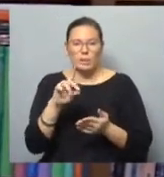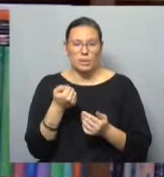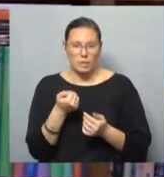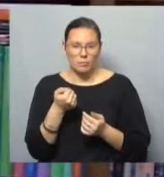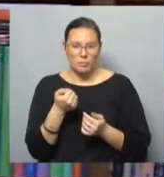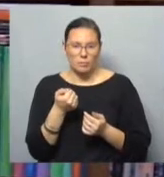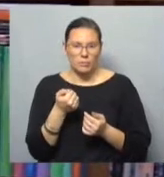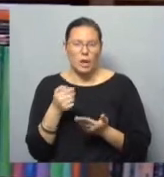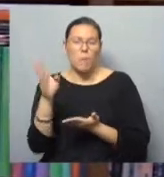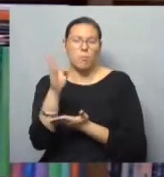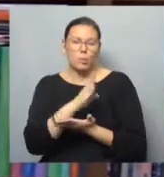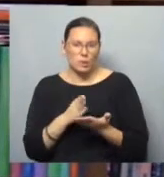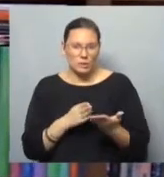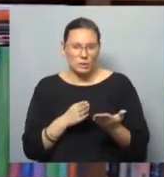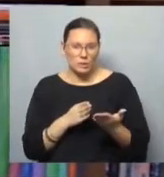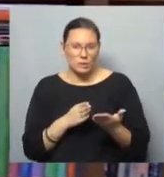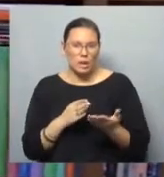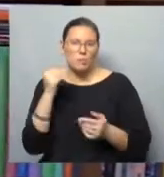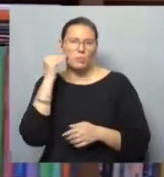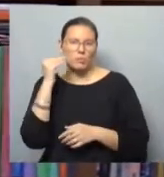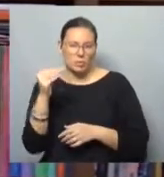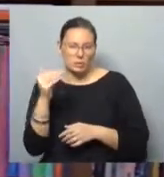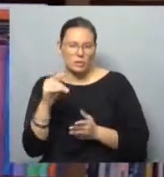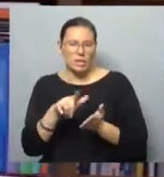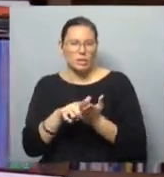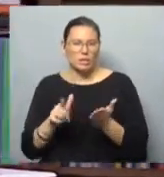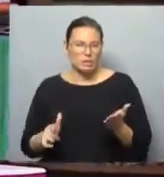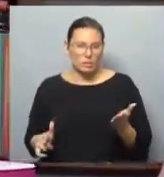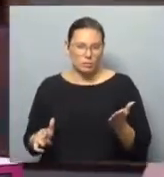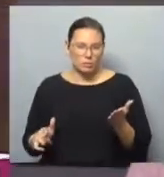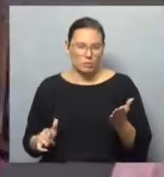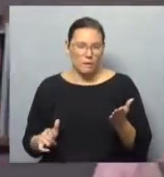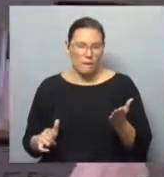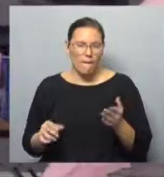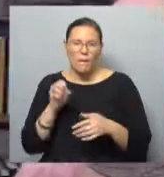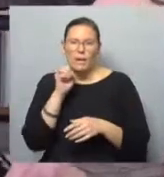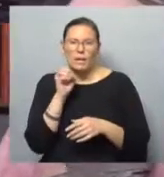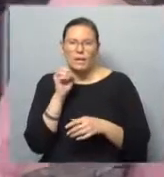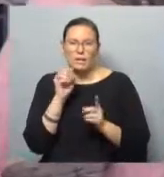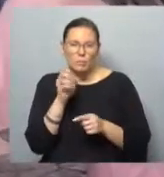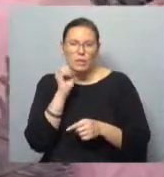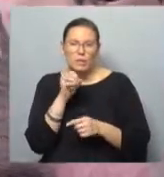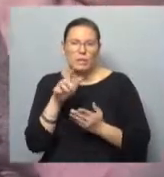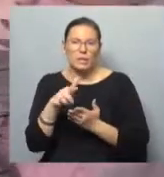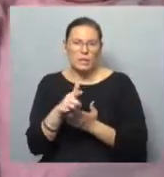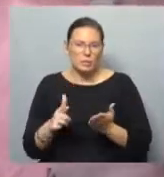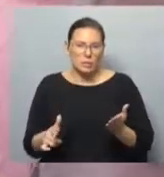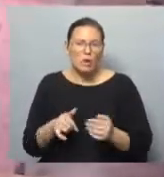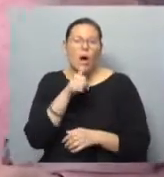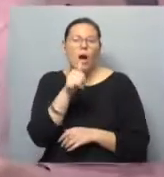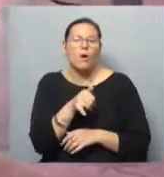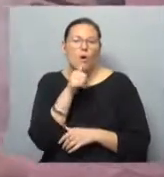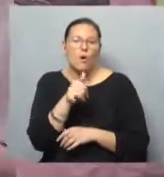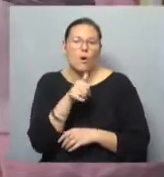es poeta, docente de literatura, crítica de literatura también, y nos va a contar un